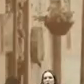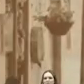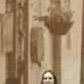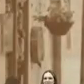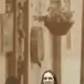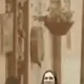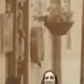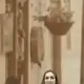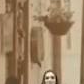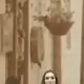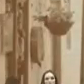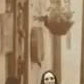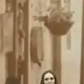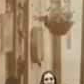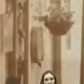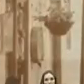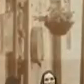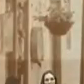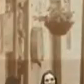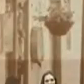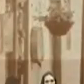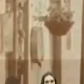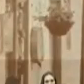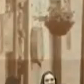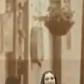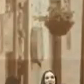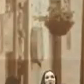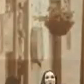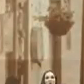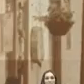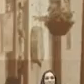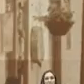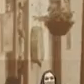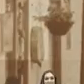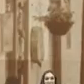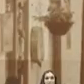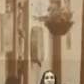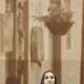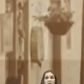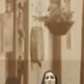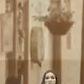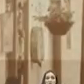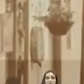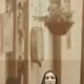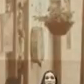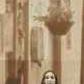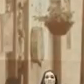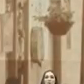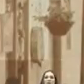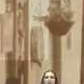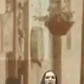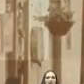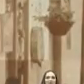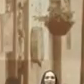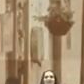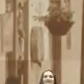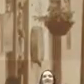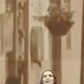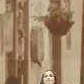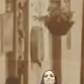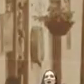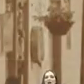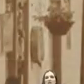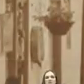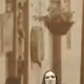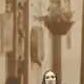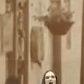pequeños comerciantes del país, y es que el Ministerio de las TIC amplió los cupos para que estos emprendedores adquieran un kit con herramientas digitales durante un